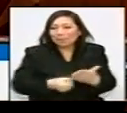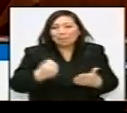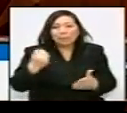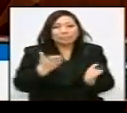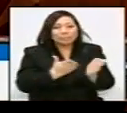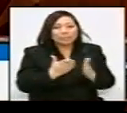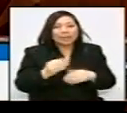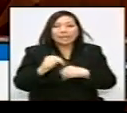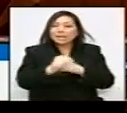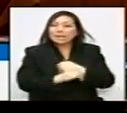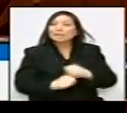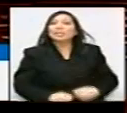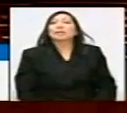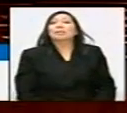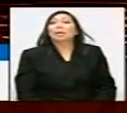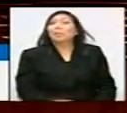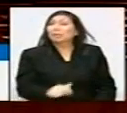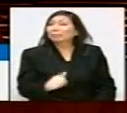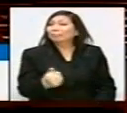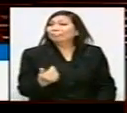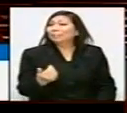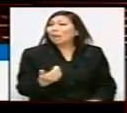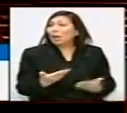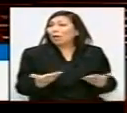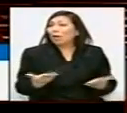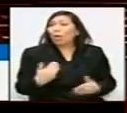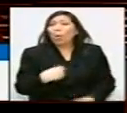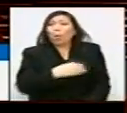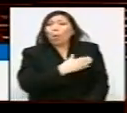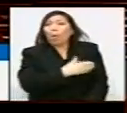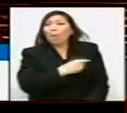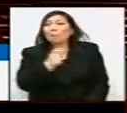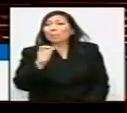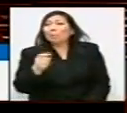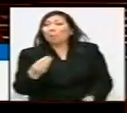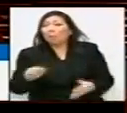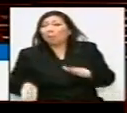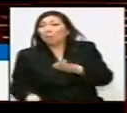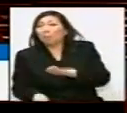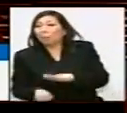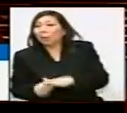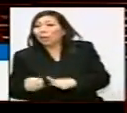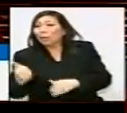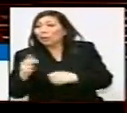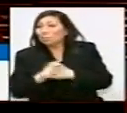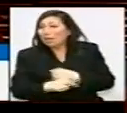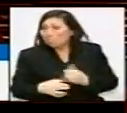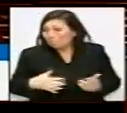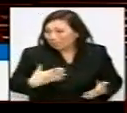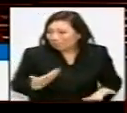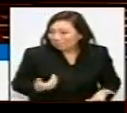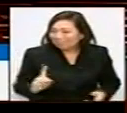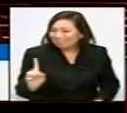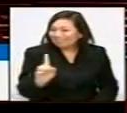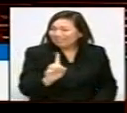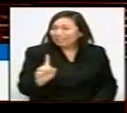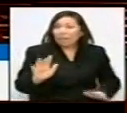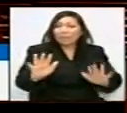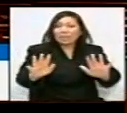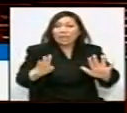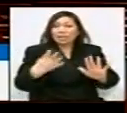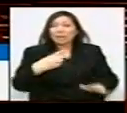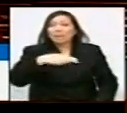cohecho transnacional, que no es otra cosa que el soborno a un funcionario público en el extranjero. Los